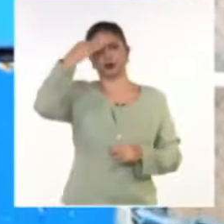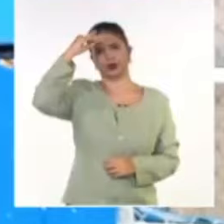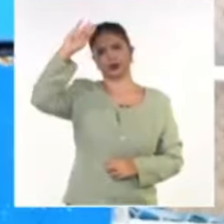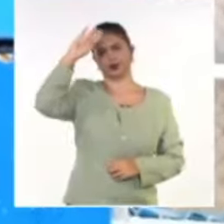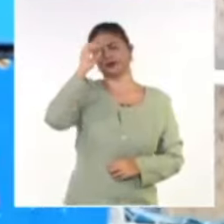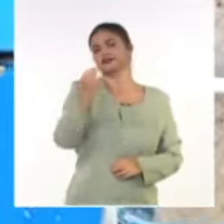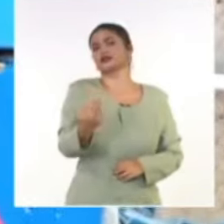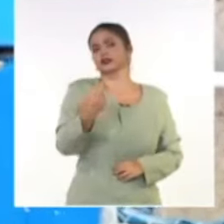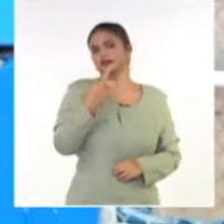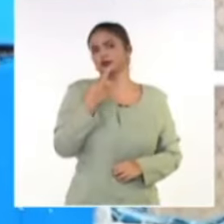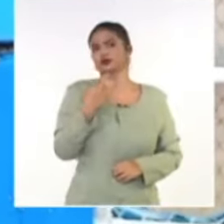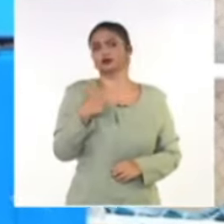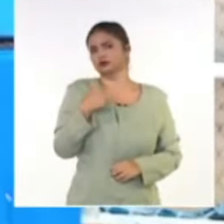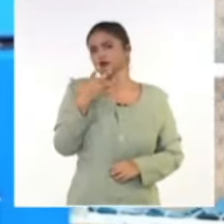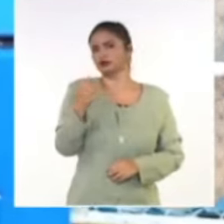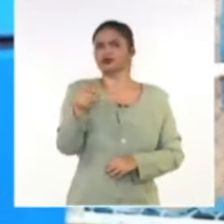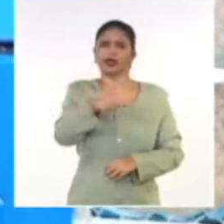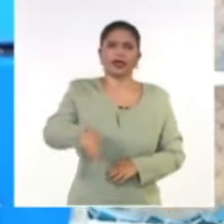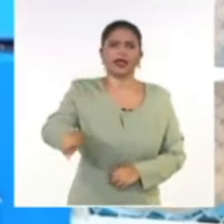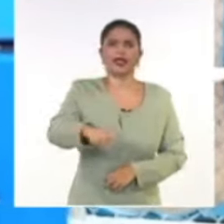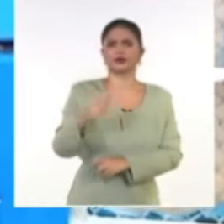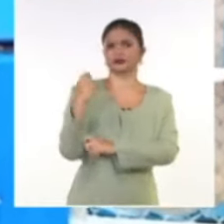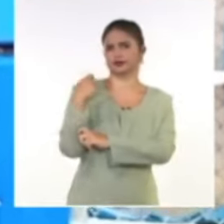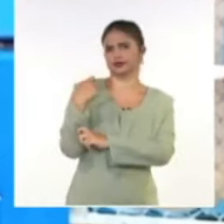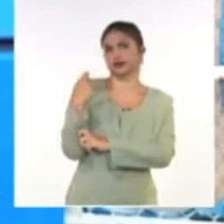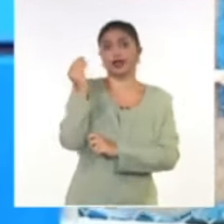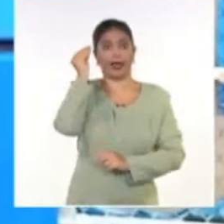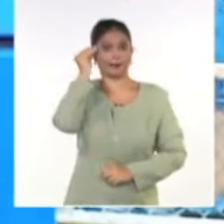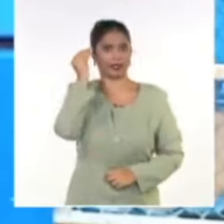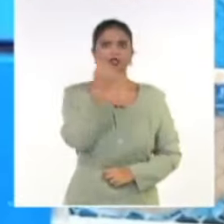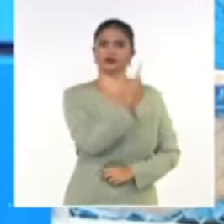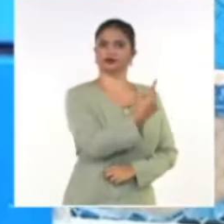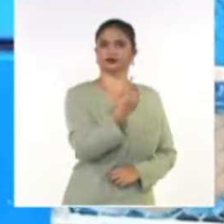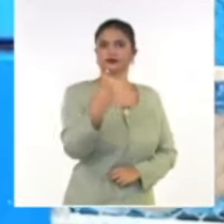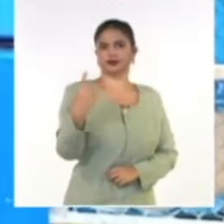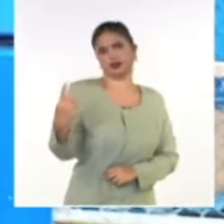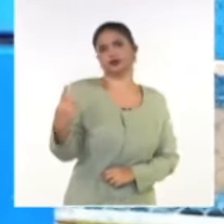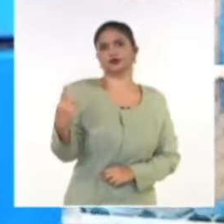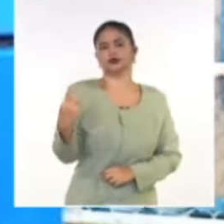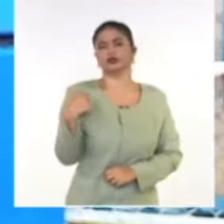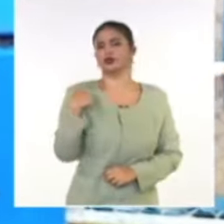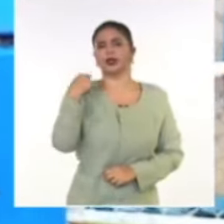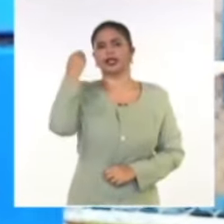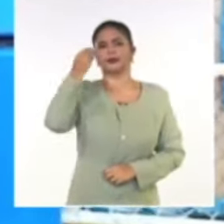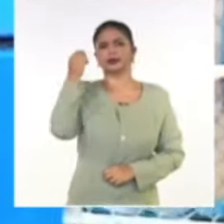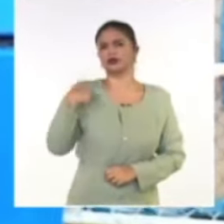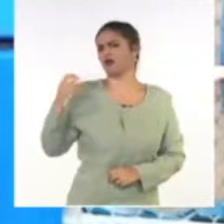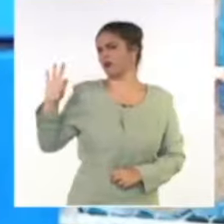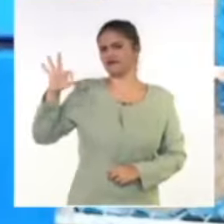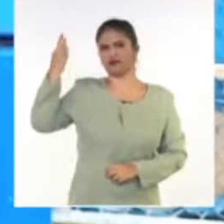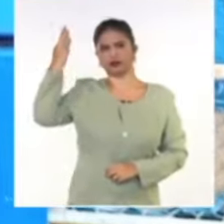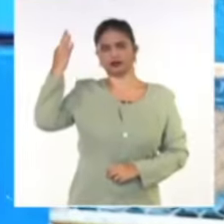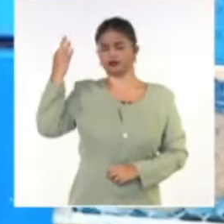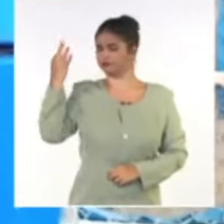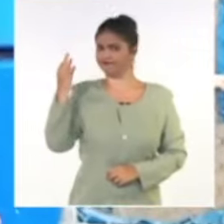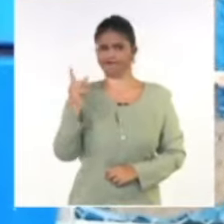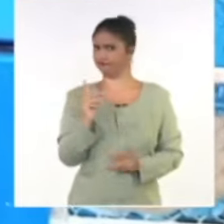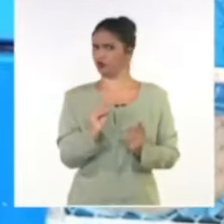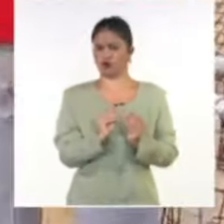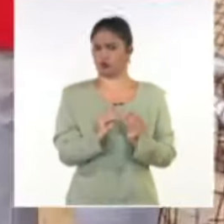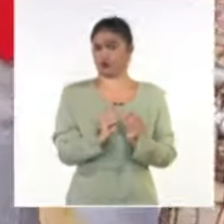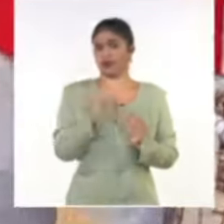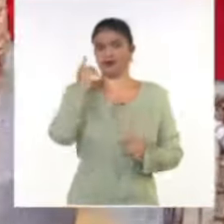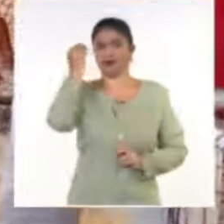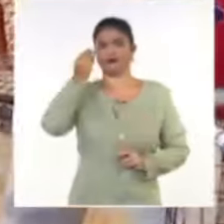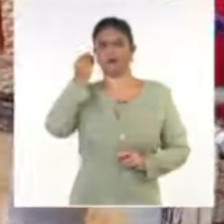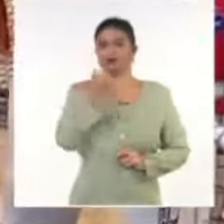me dejo llevar y me dejo guiar y miro lo bueno de cada atleta. Uno nunca puede creer que se lo sabe todo y yo siempre me fijo en esas